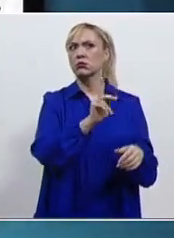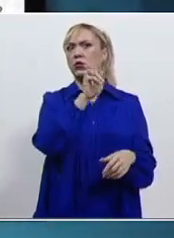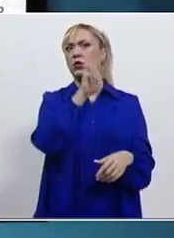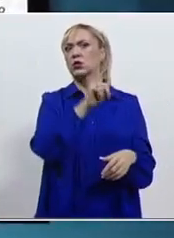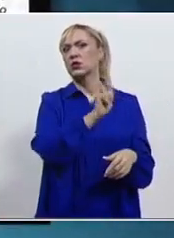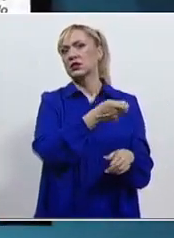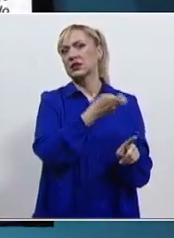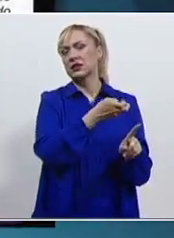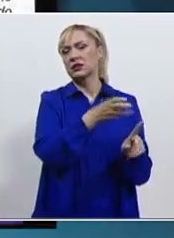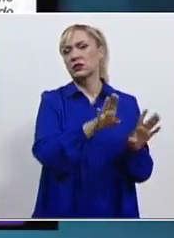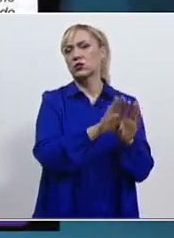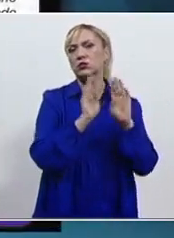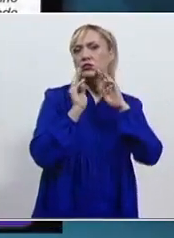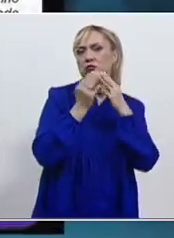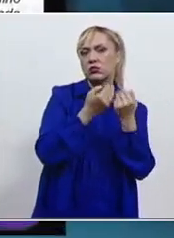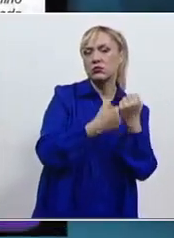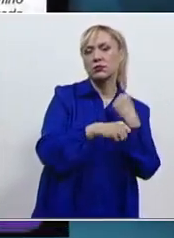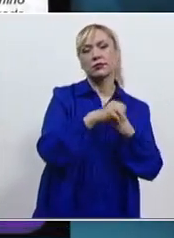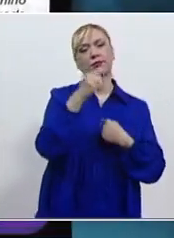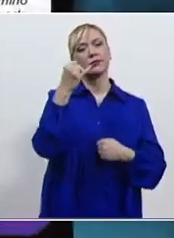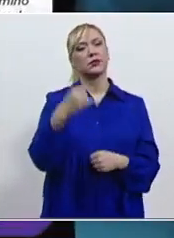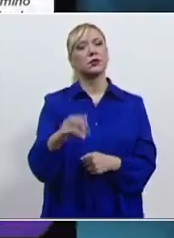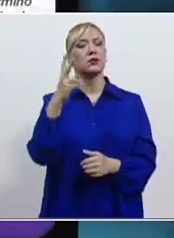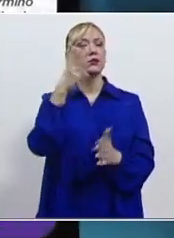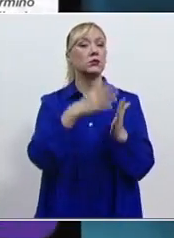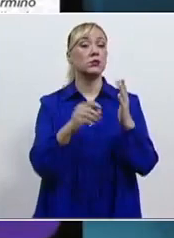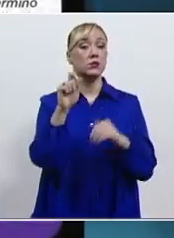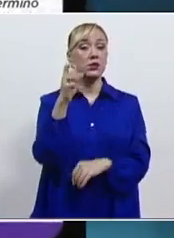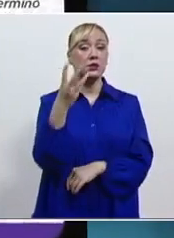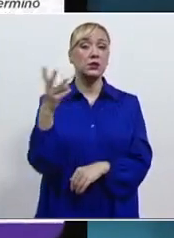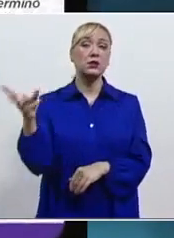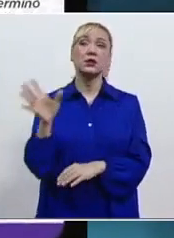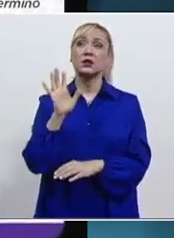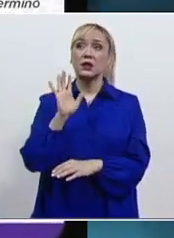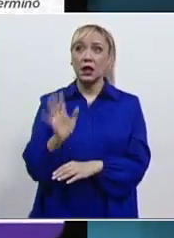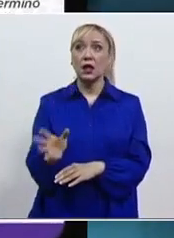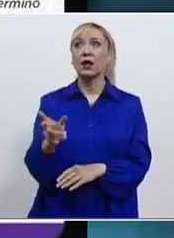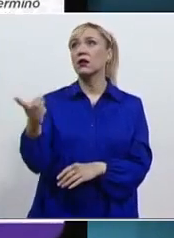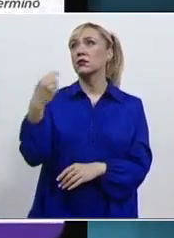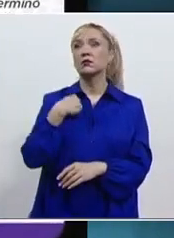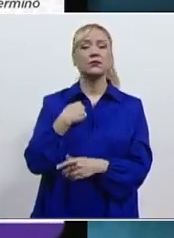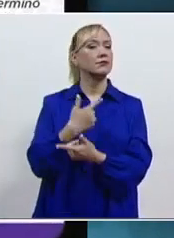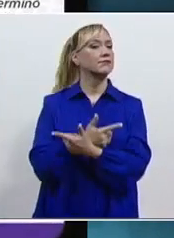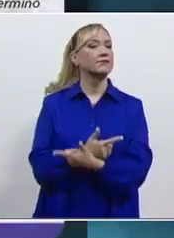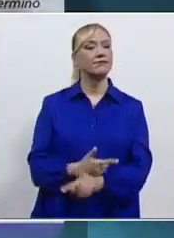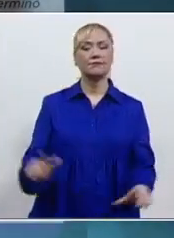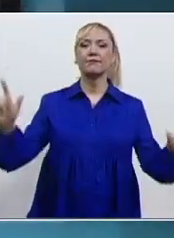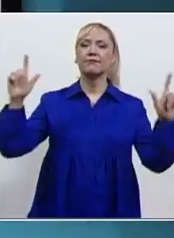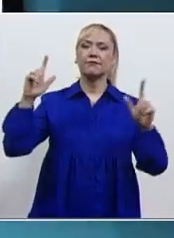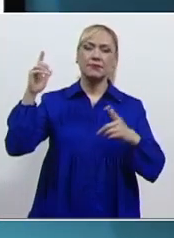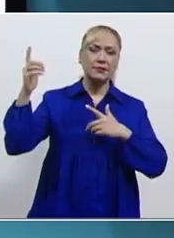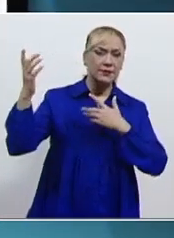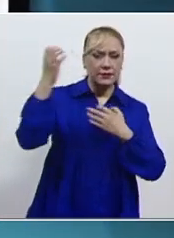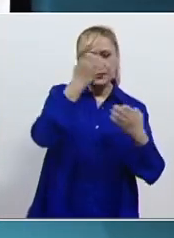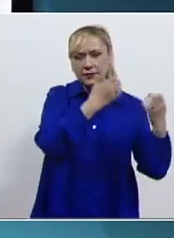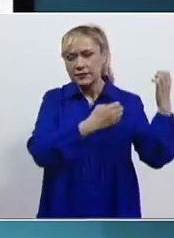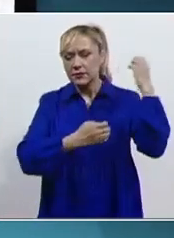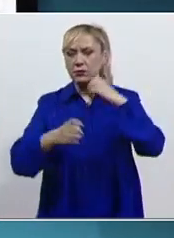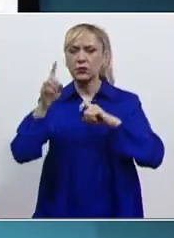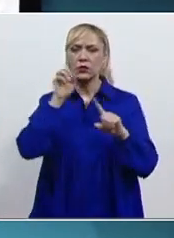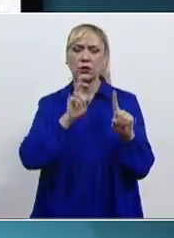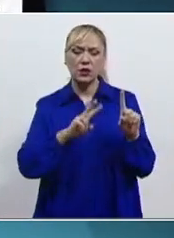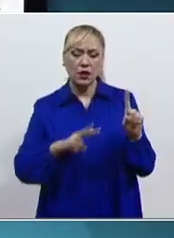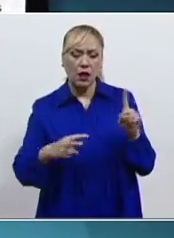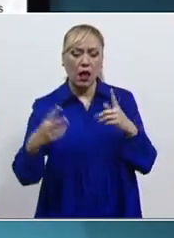de septiembre de 2023, la víctima logró una segunda sentencia absolutoria, pues la juez estudió el caso desde una perspectiva de género